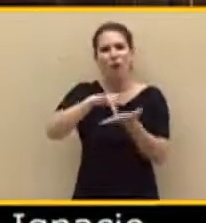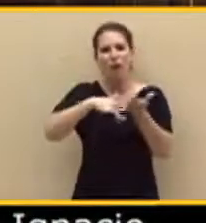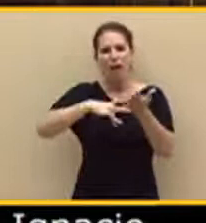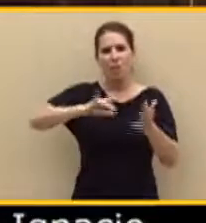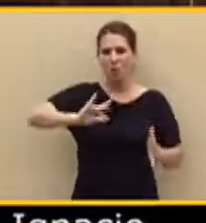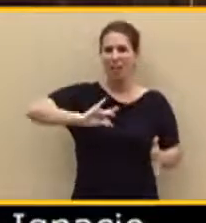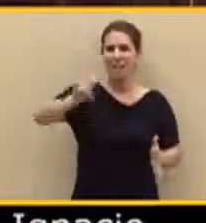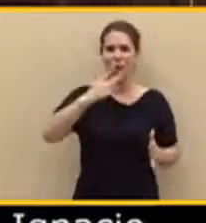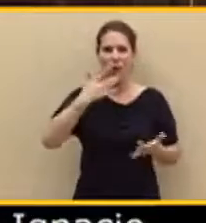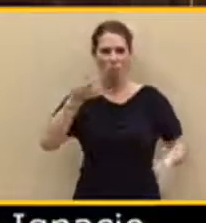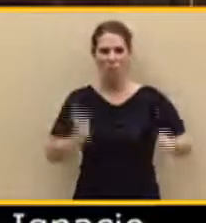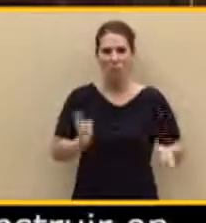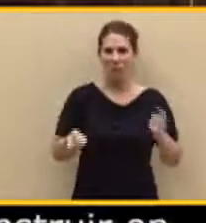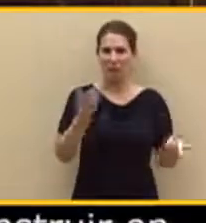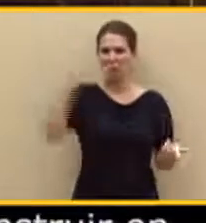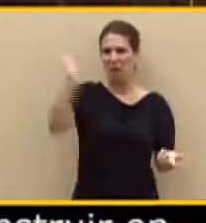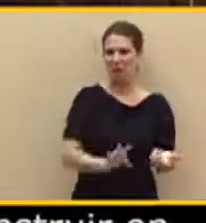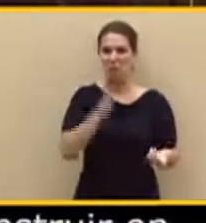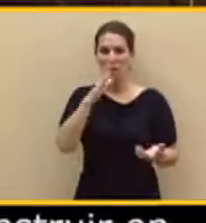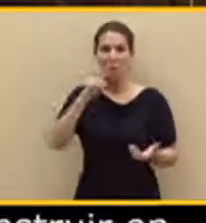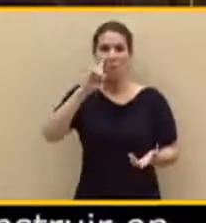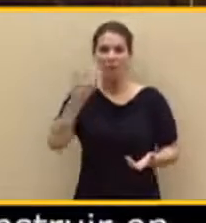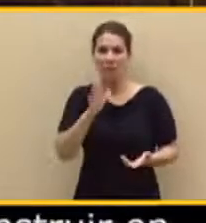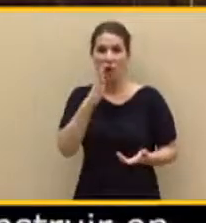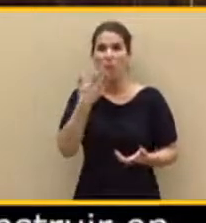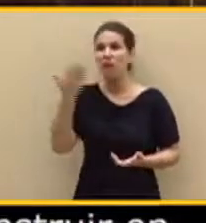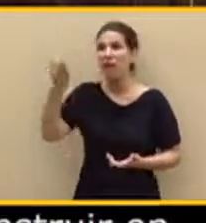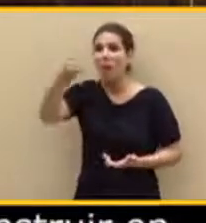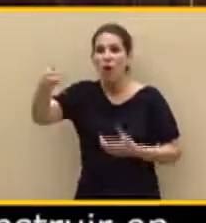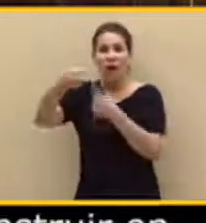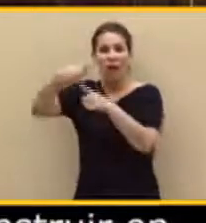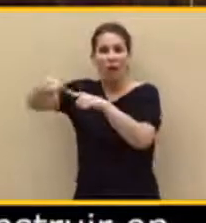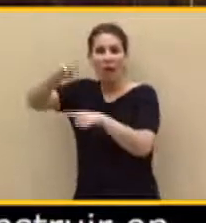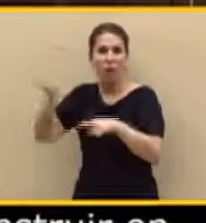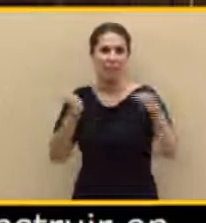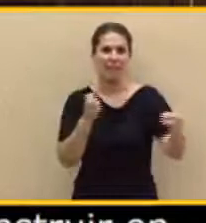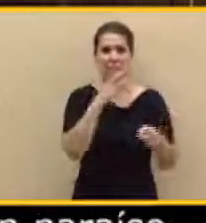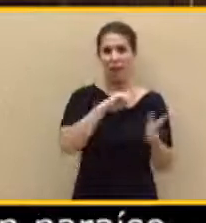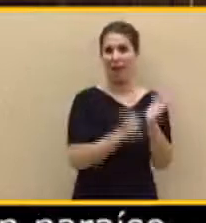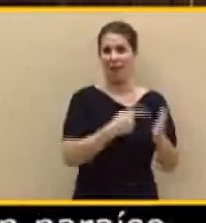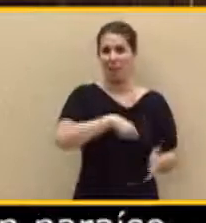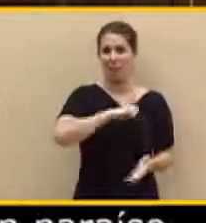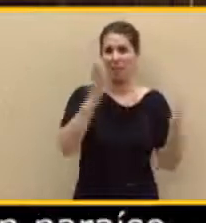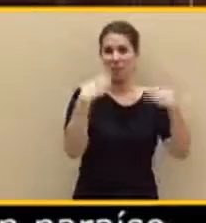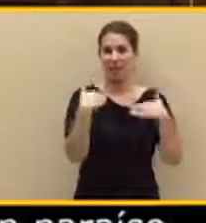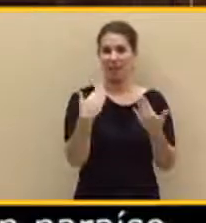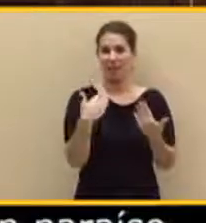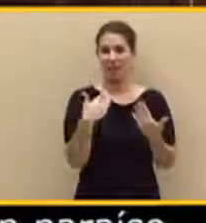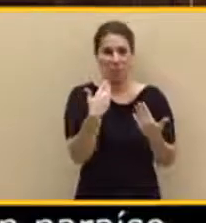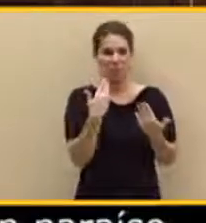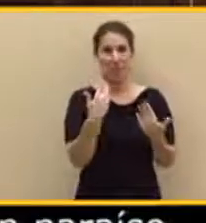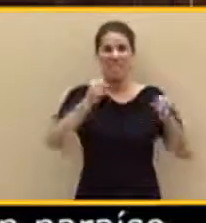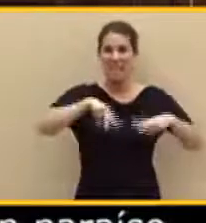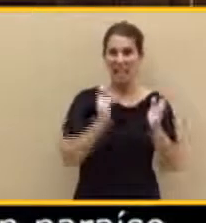que podría ser como un paraíso fiscal en España porque no regirían allí leyes españolas. España convertida en un casino sin ley ni soberanía. Esa ha